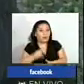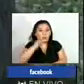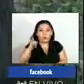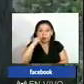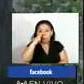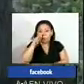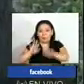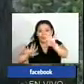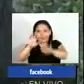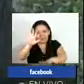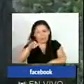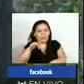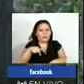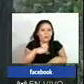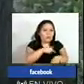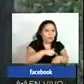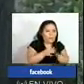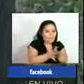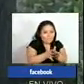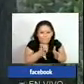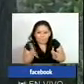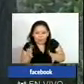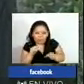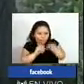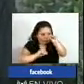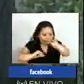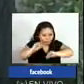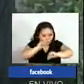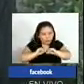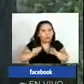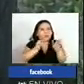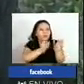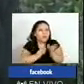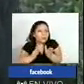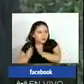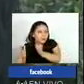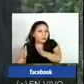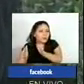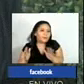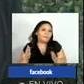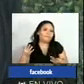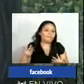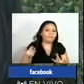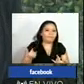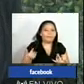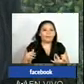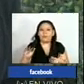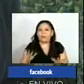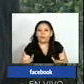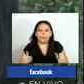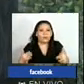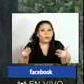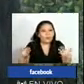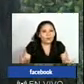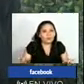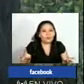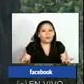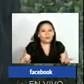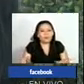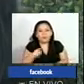están todavía en etapa de elaboración de memorándum de planificación. Todavía no tenemos los